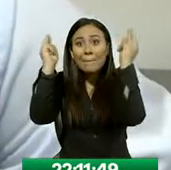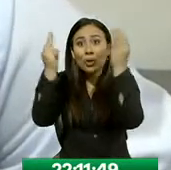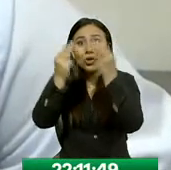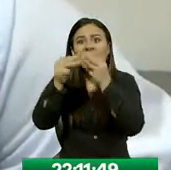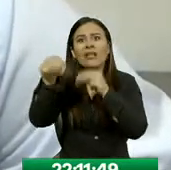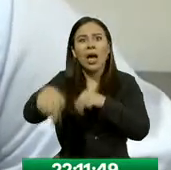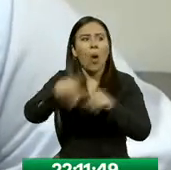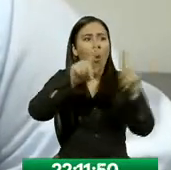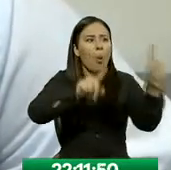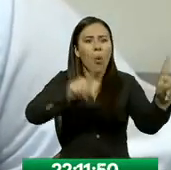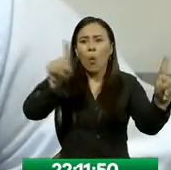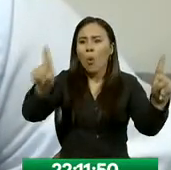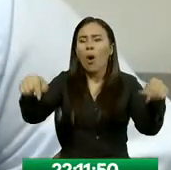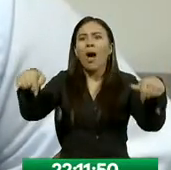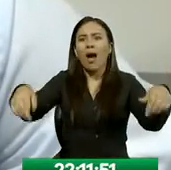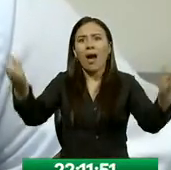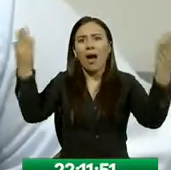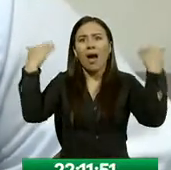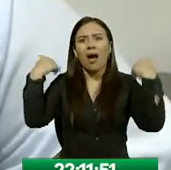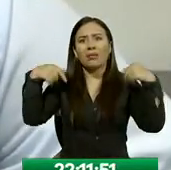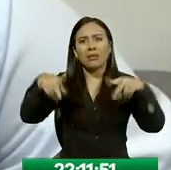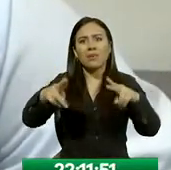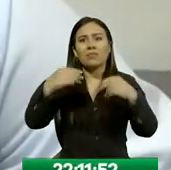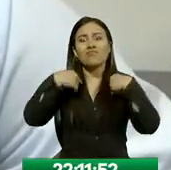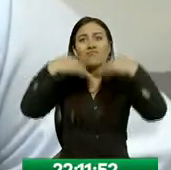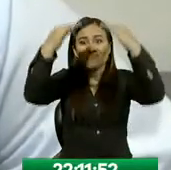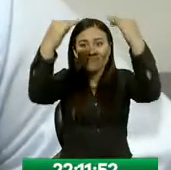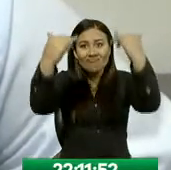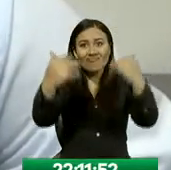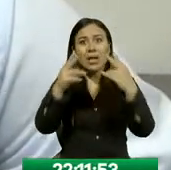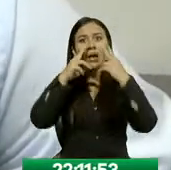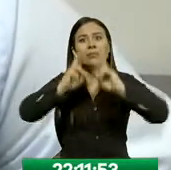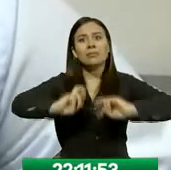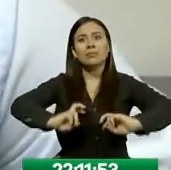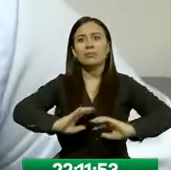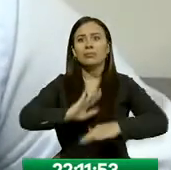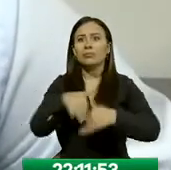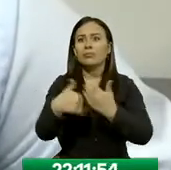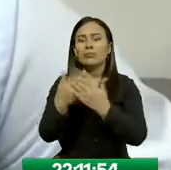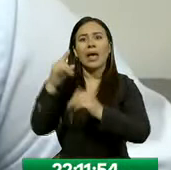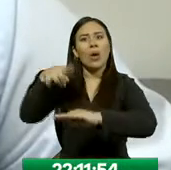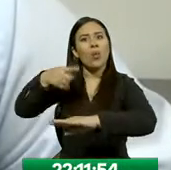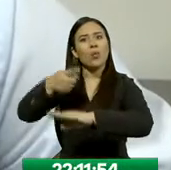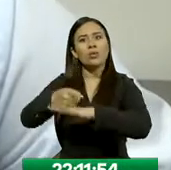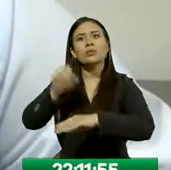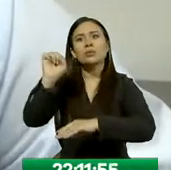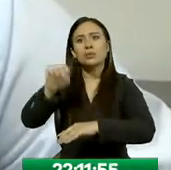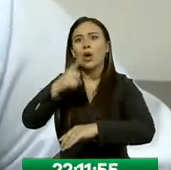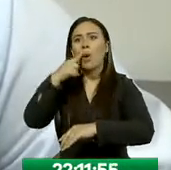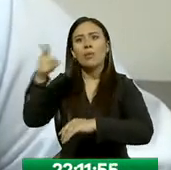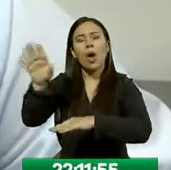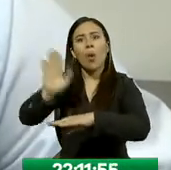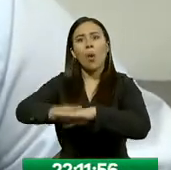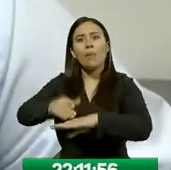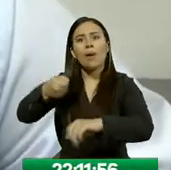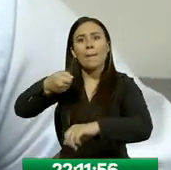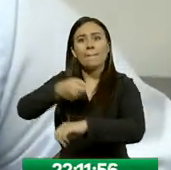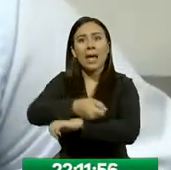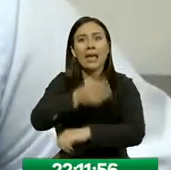audiencia de calificación de flagrancia y formulación de cargos, imputó el delito de femicidio previsto en el